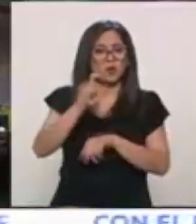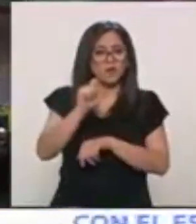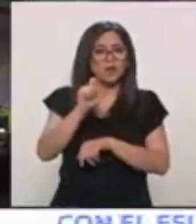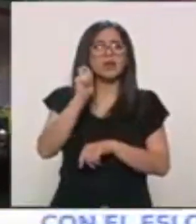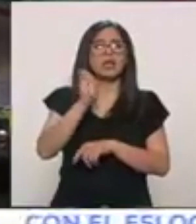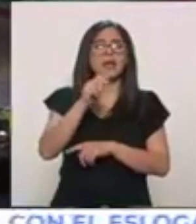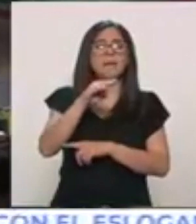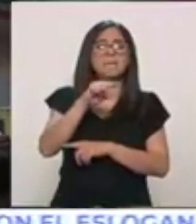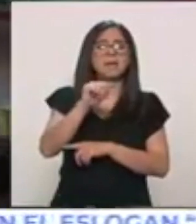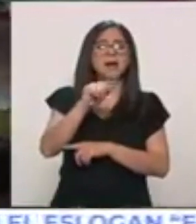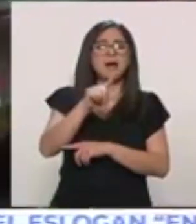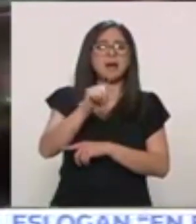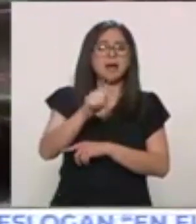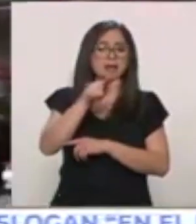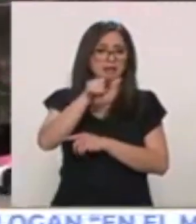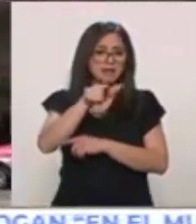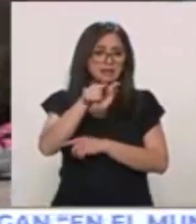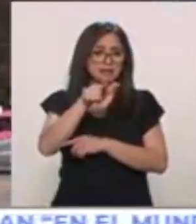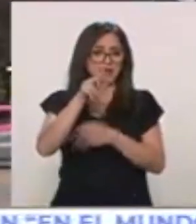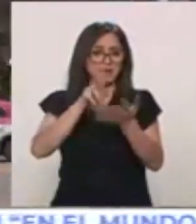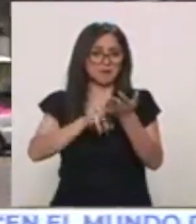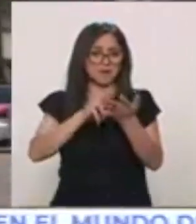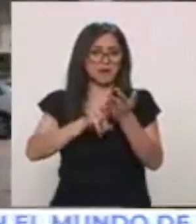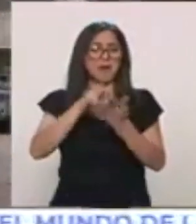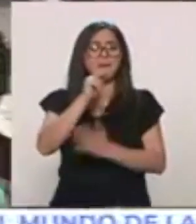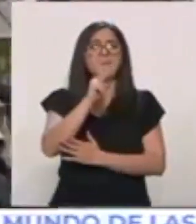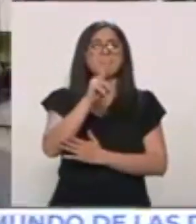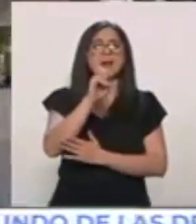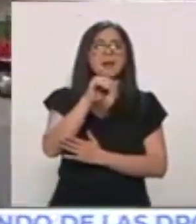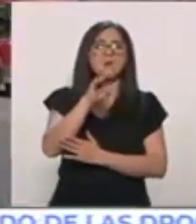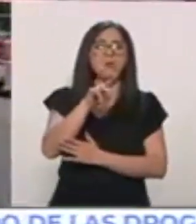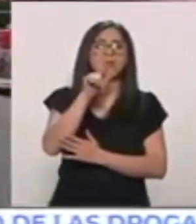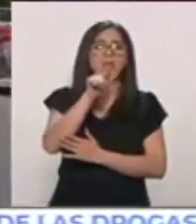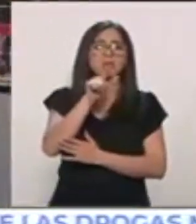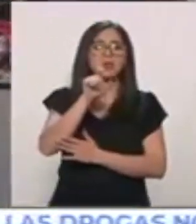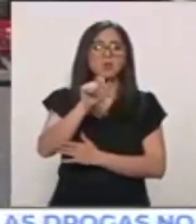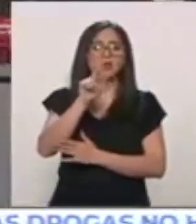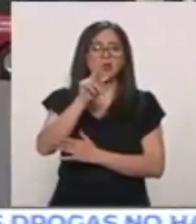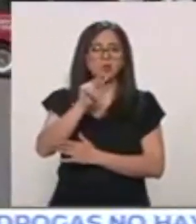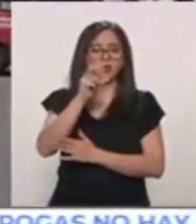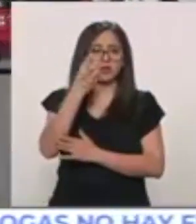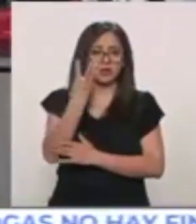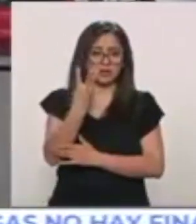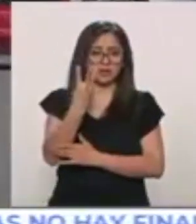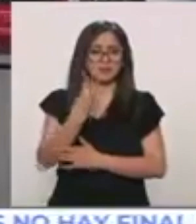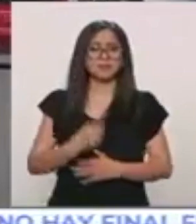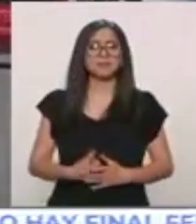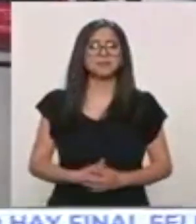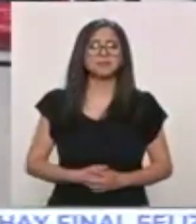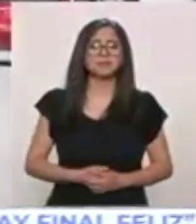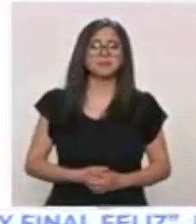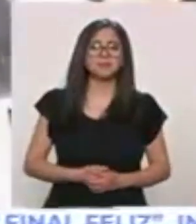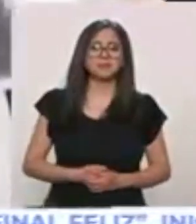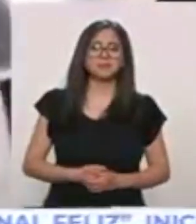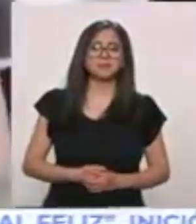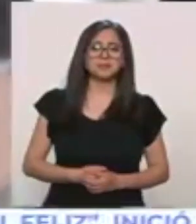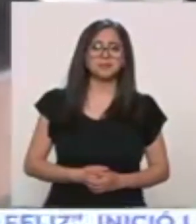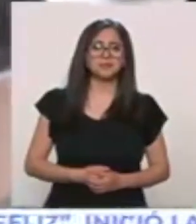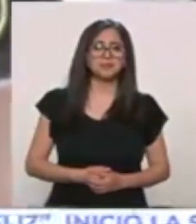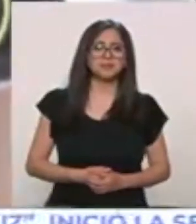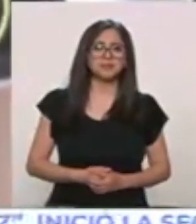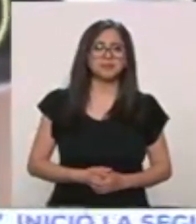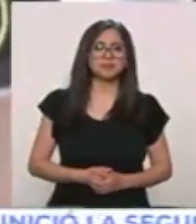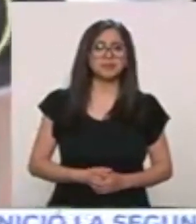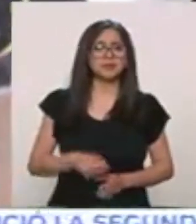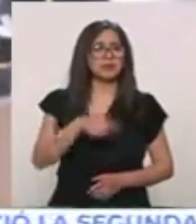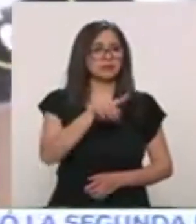está en 17 pesos con 42 centavos y la Premium en 17 pesos con 83 centavos. No, pues